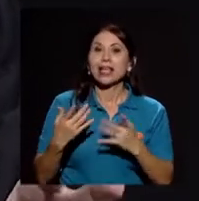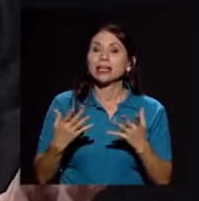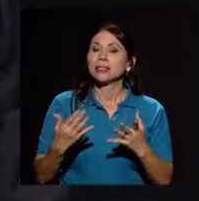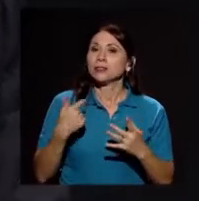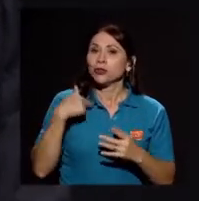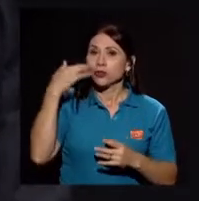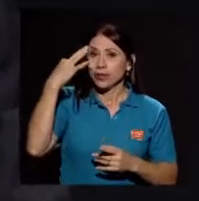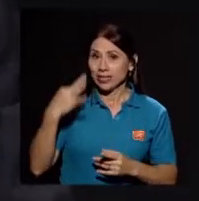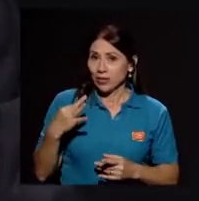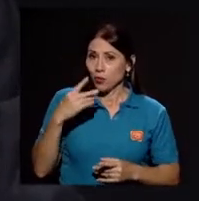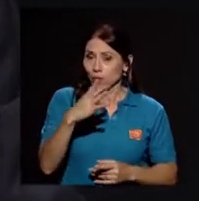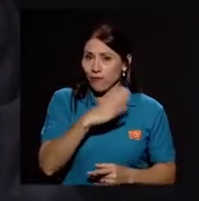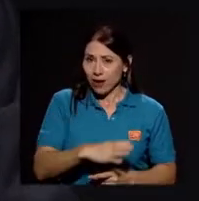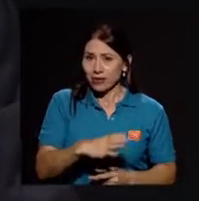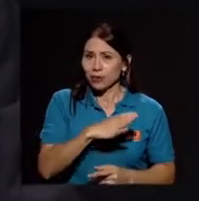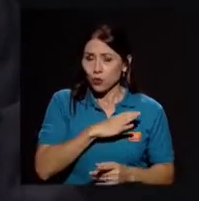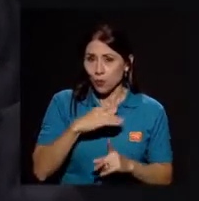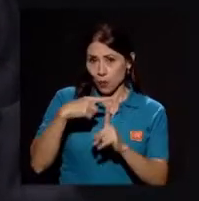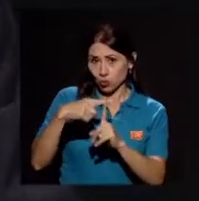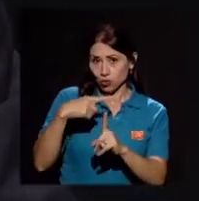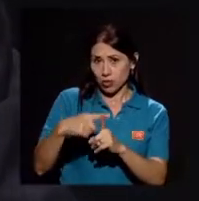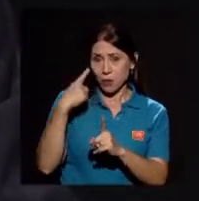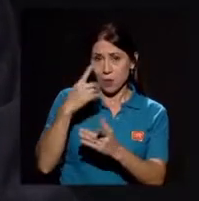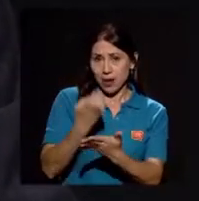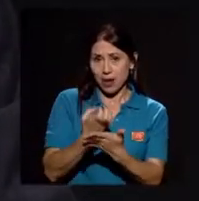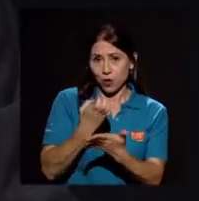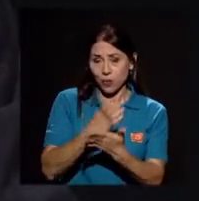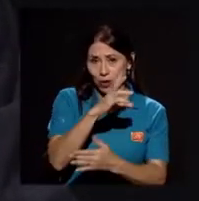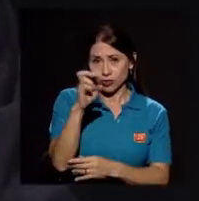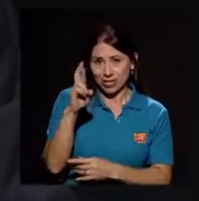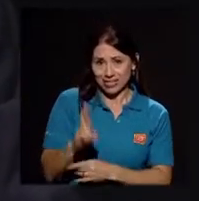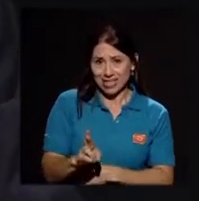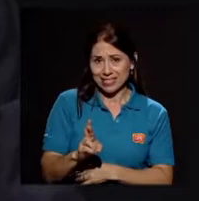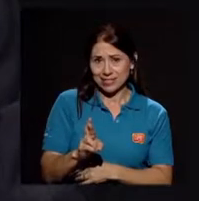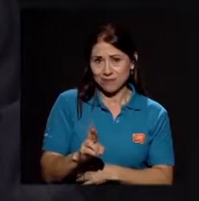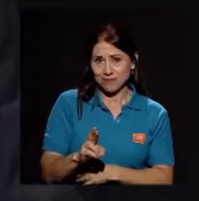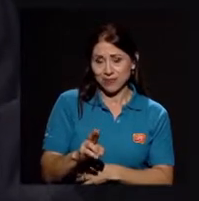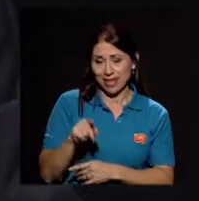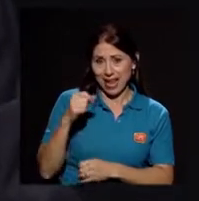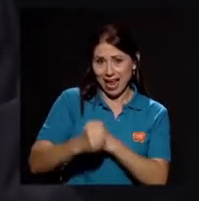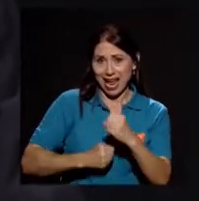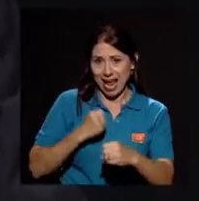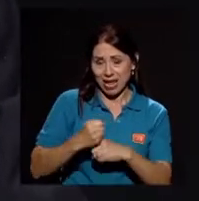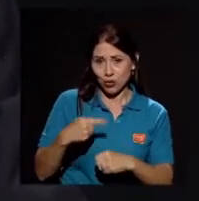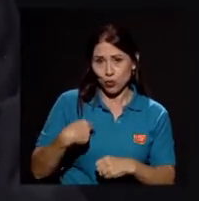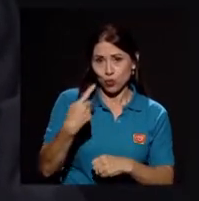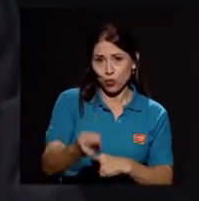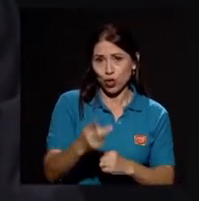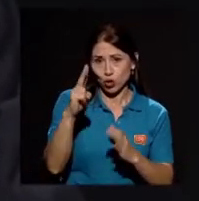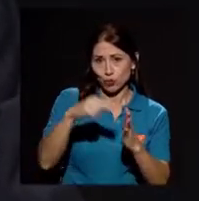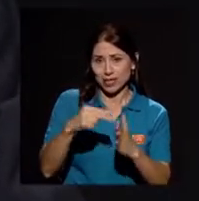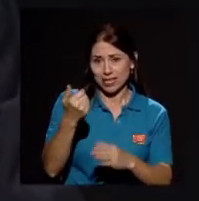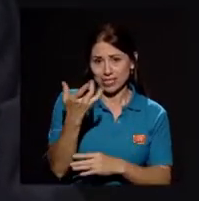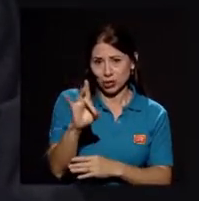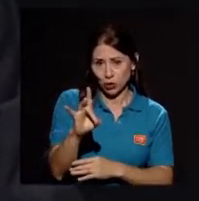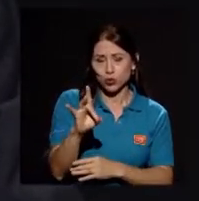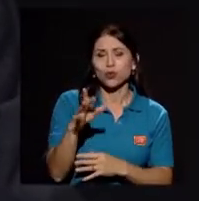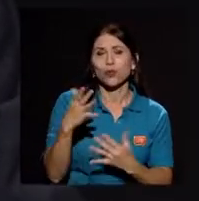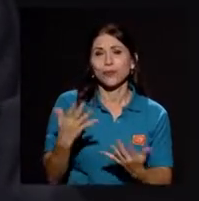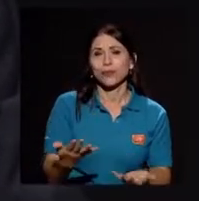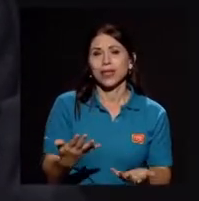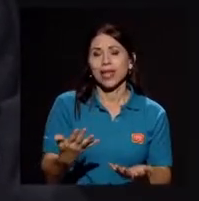factor que va a marcar de manera positiva a la economía costarricense del año entrante año 2018 es básicamente